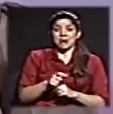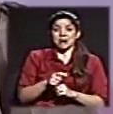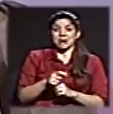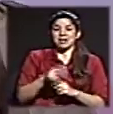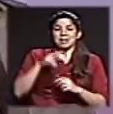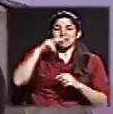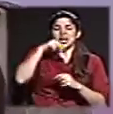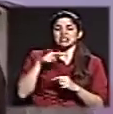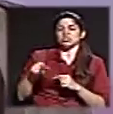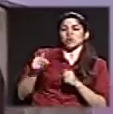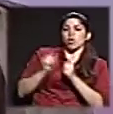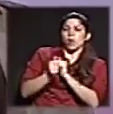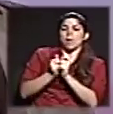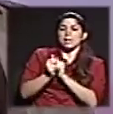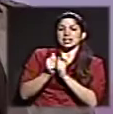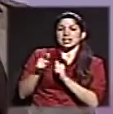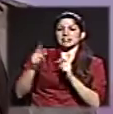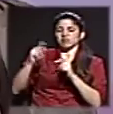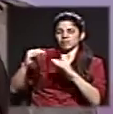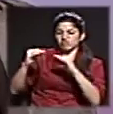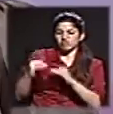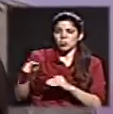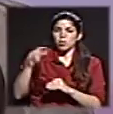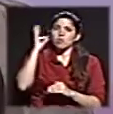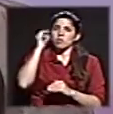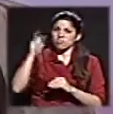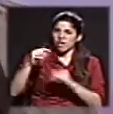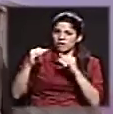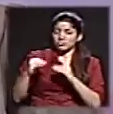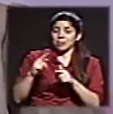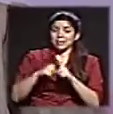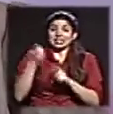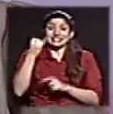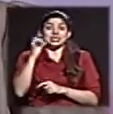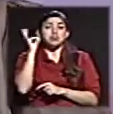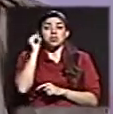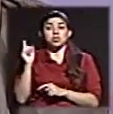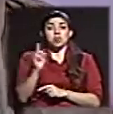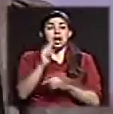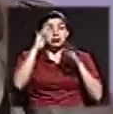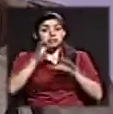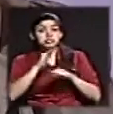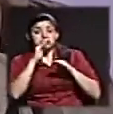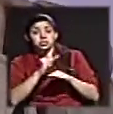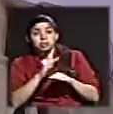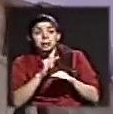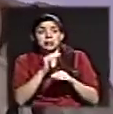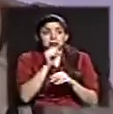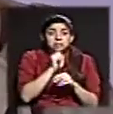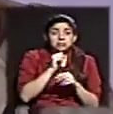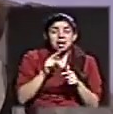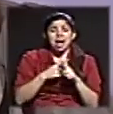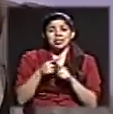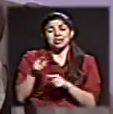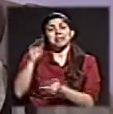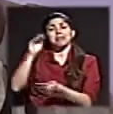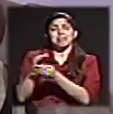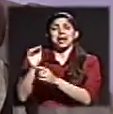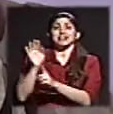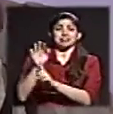competencia con una menor que él por ser mujer. En cambio, una mujer sumisa tiene menos posibilidad de ser